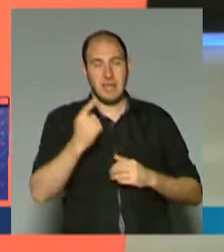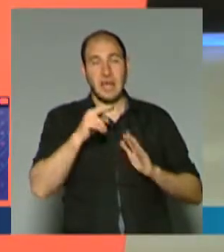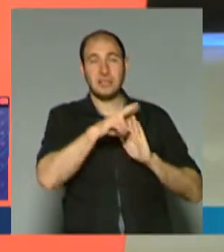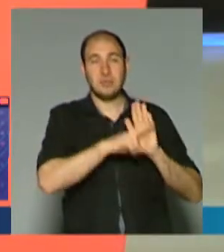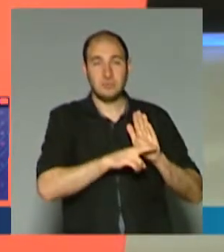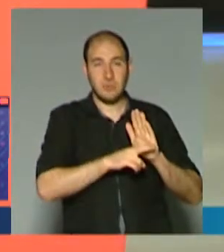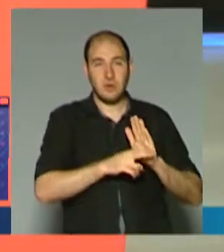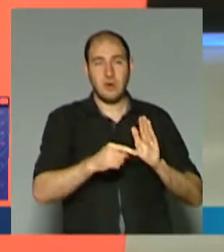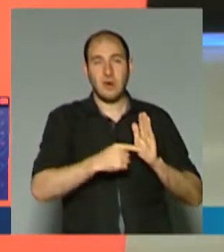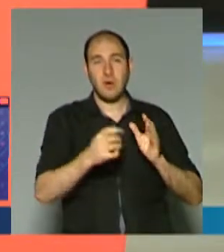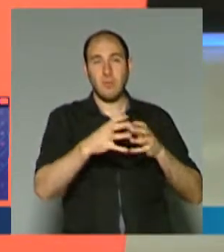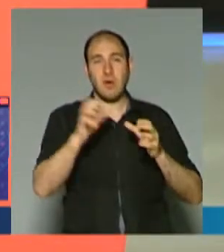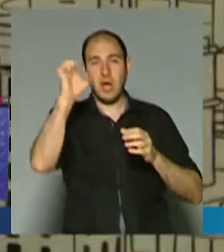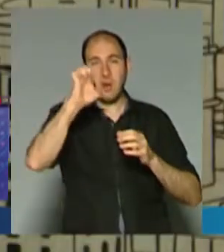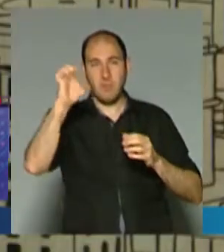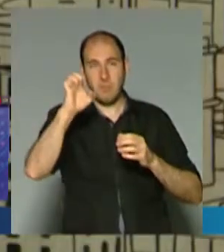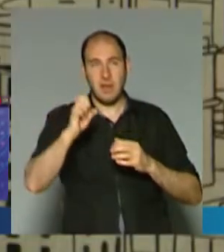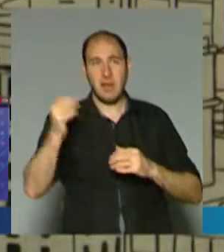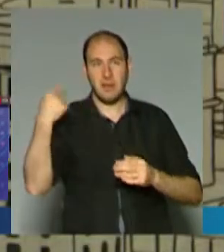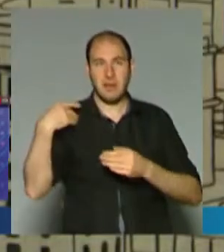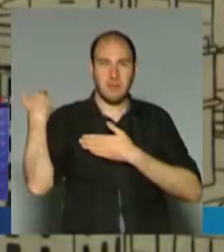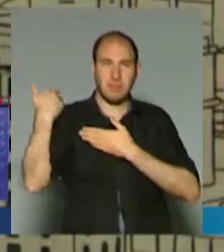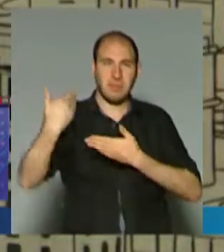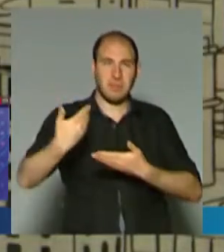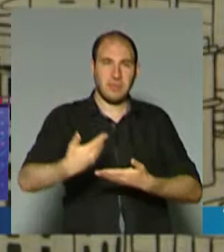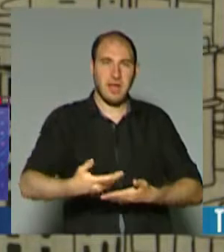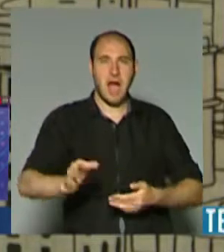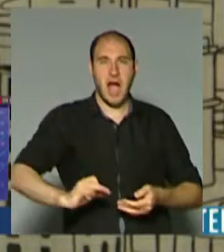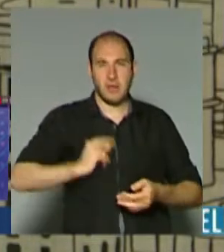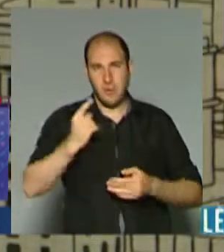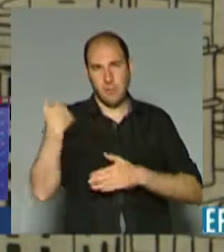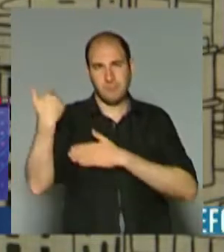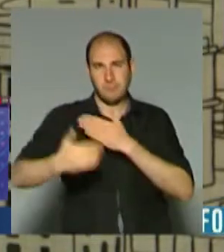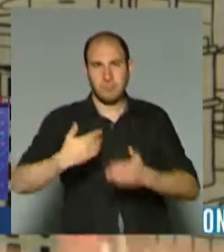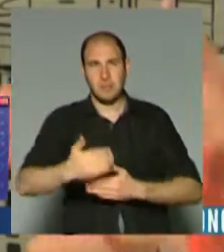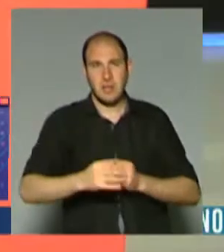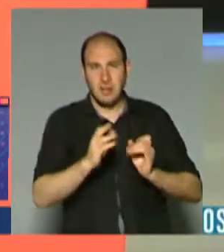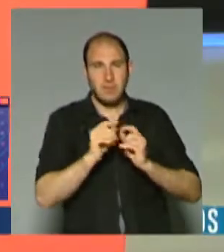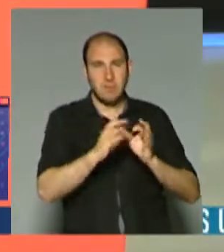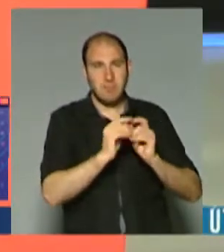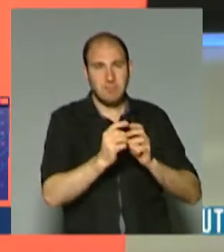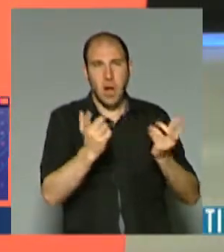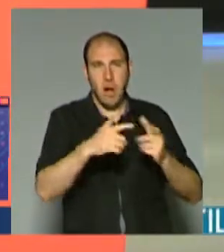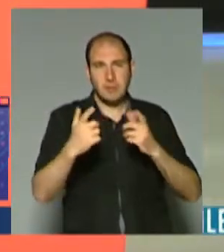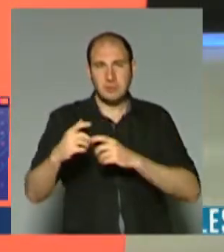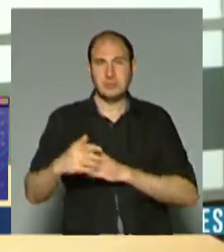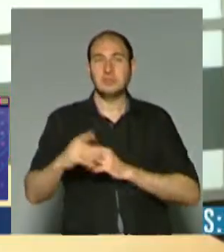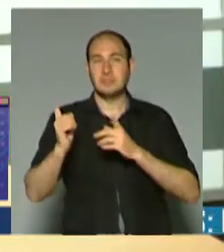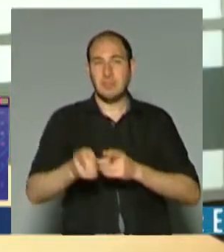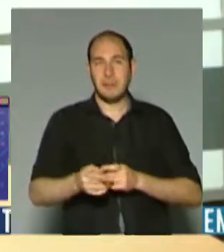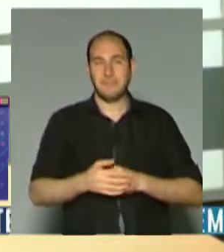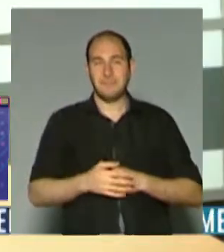resolución de la Comunidad Europea viene ya gestada desde hace ya más de un año. Sí, sí. ¿No? Esta se ha ido discutiendo en comisiones. De manera, también han